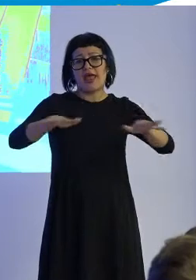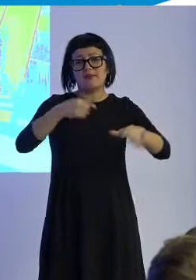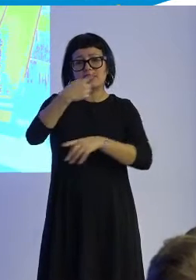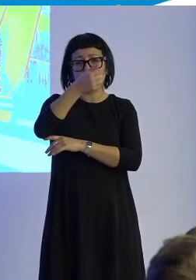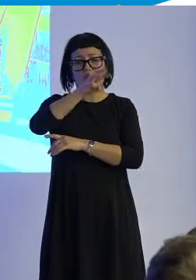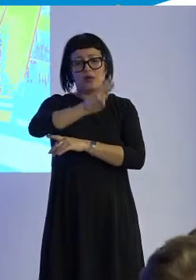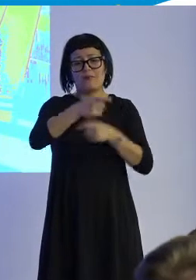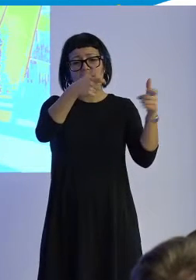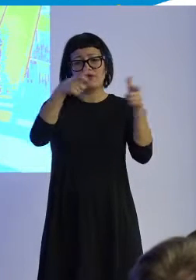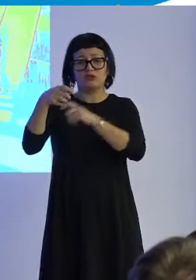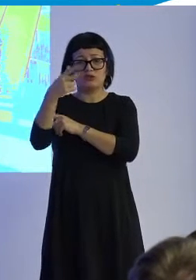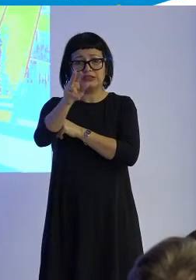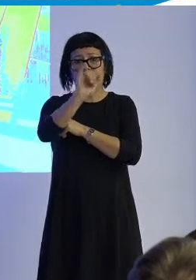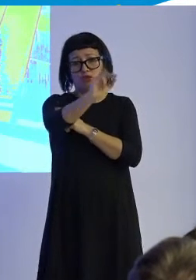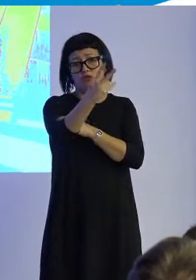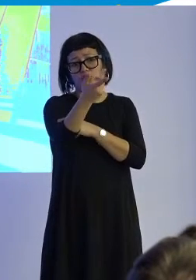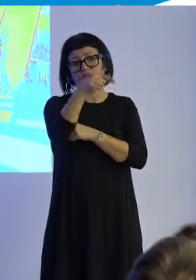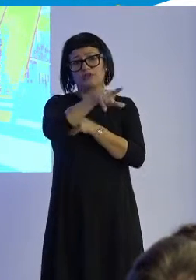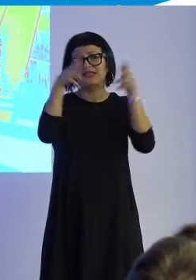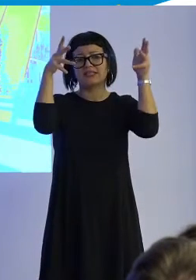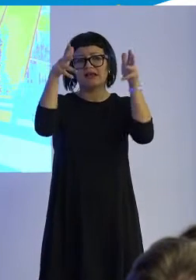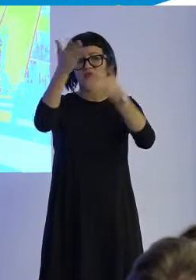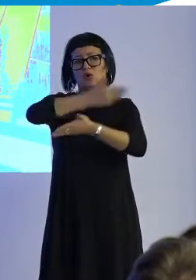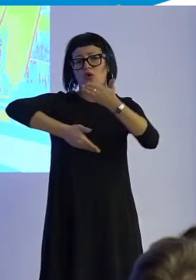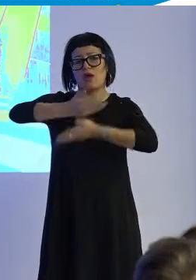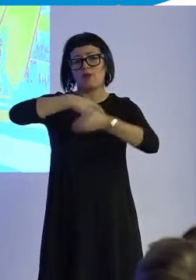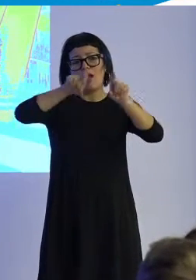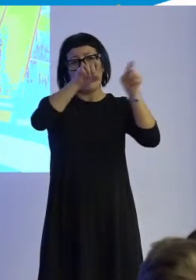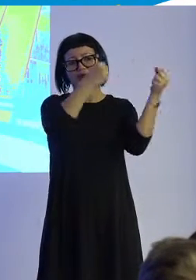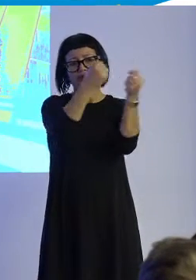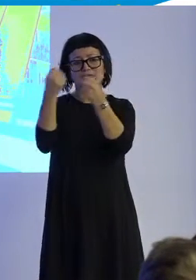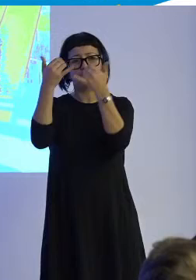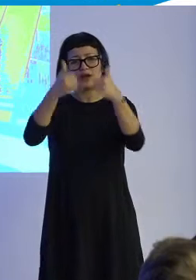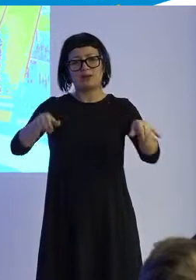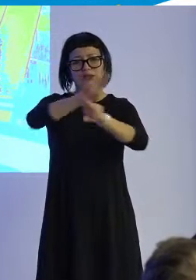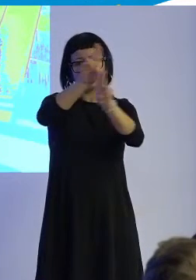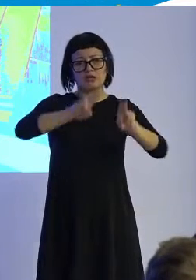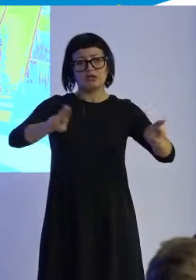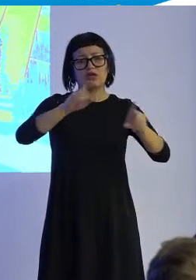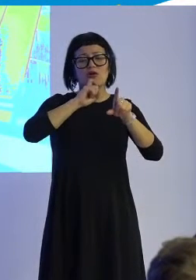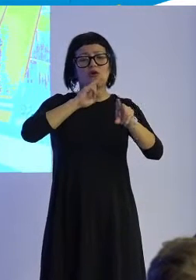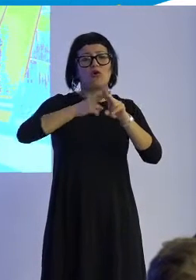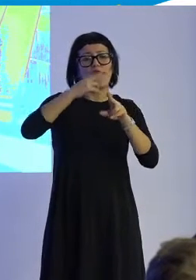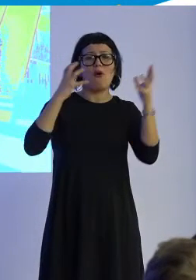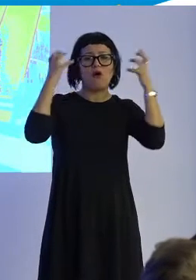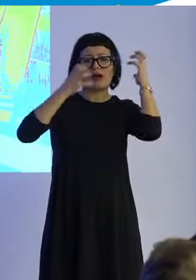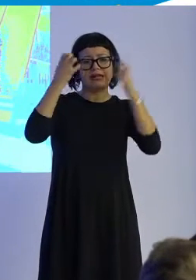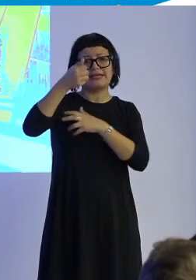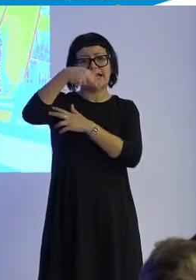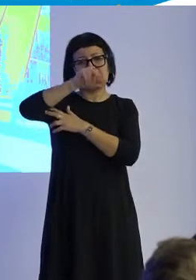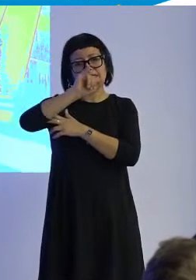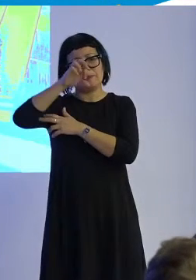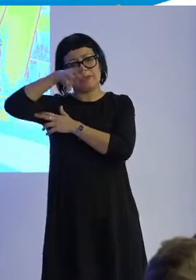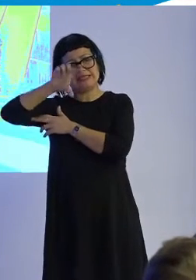en sus 2 ediciones. Y además es asesor y colabora con diversas entidades y eventos internacionales como Cartoon, Annecy, Cinecut Anime, Rouen